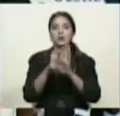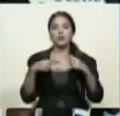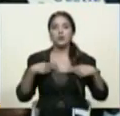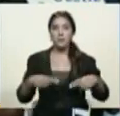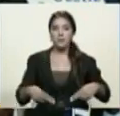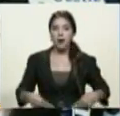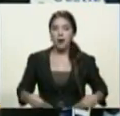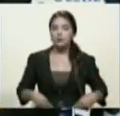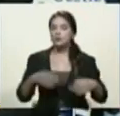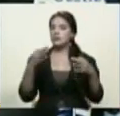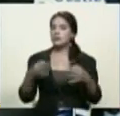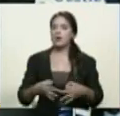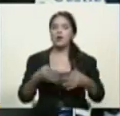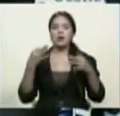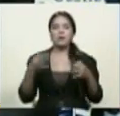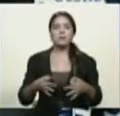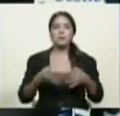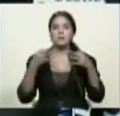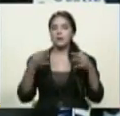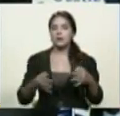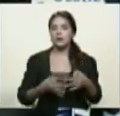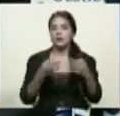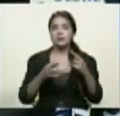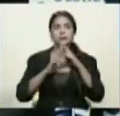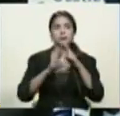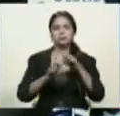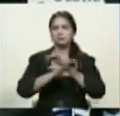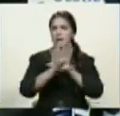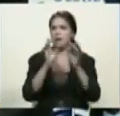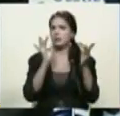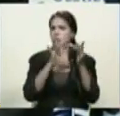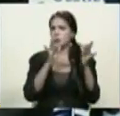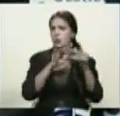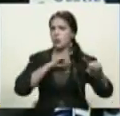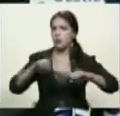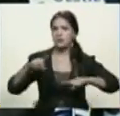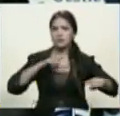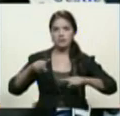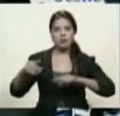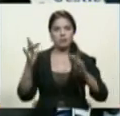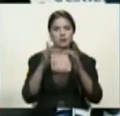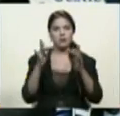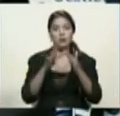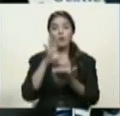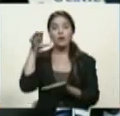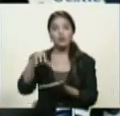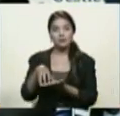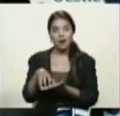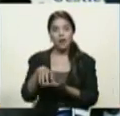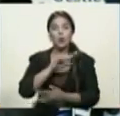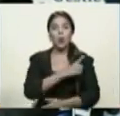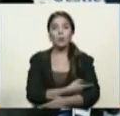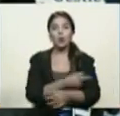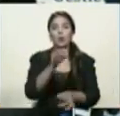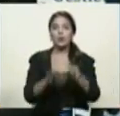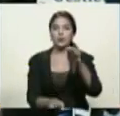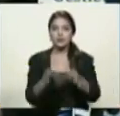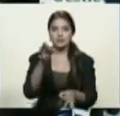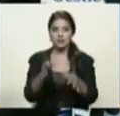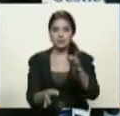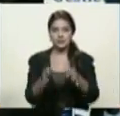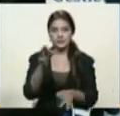siempre actuando de manera coordinada con el estado con el poder judicial